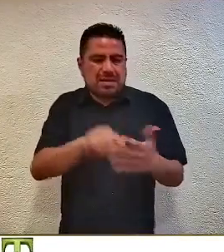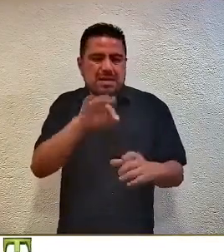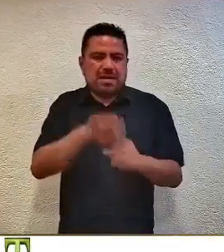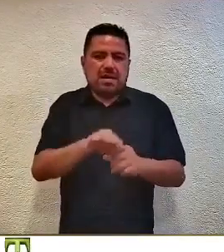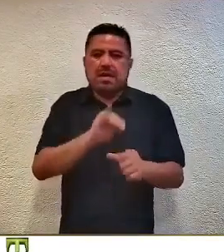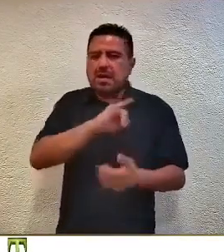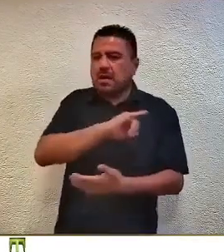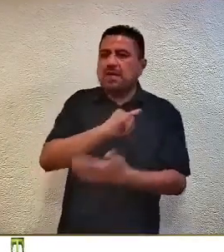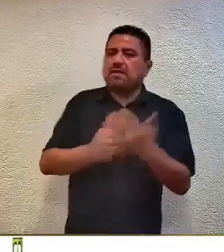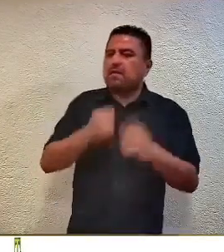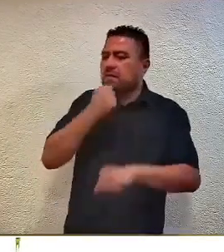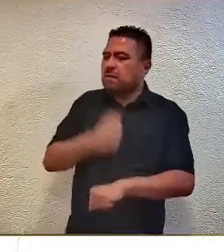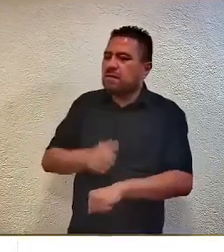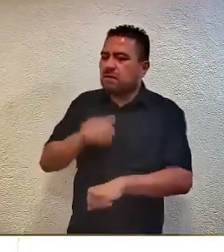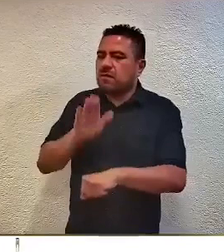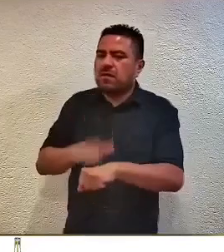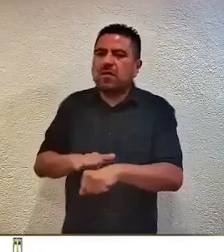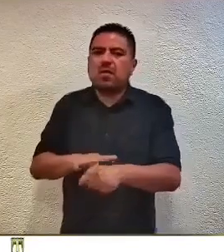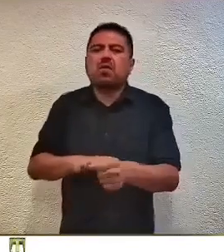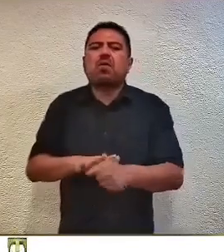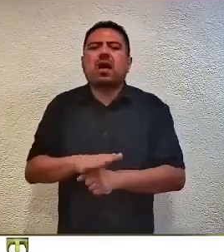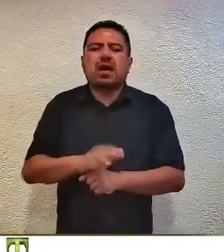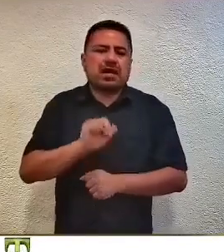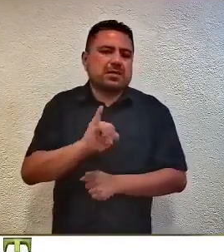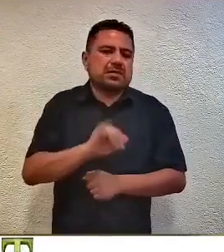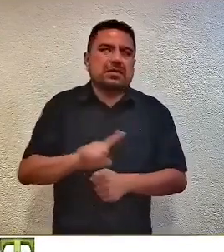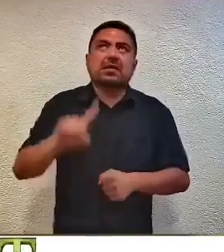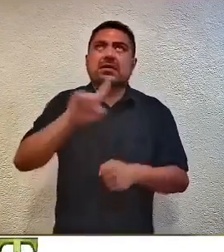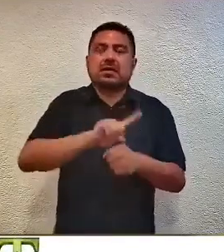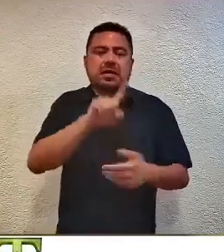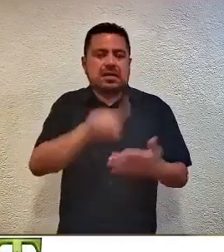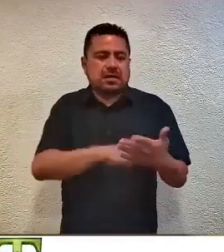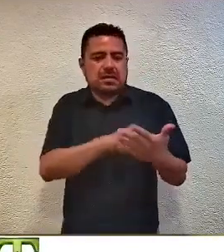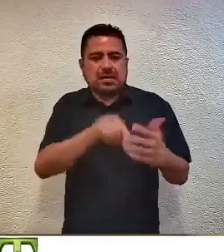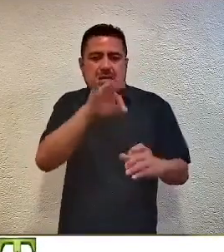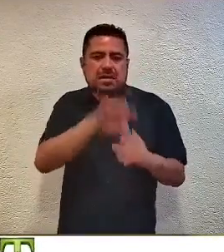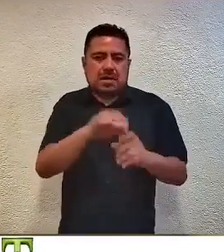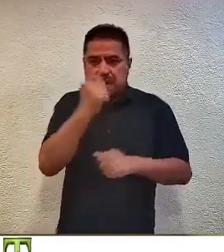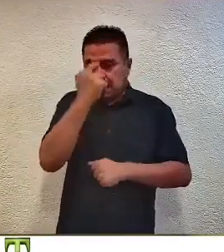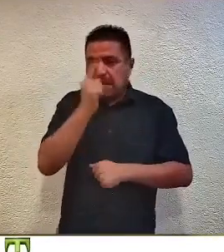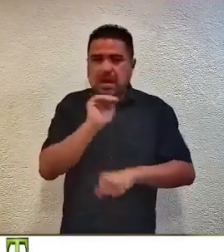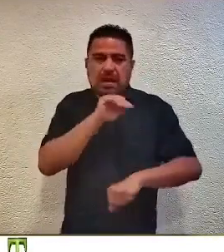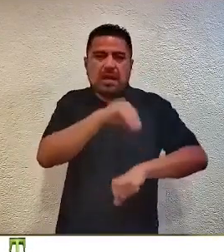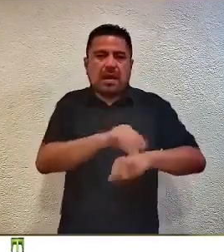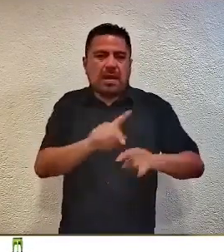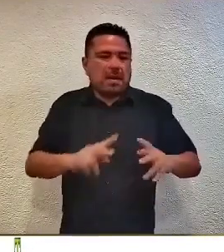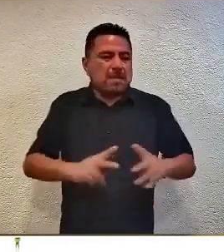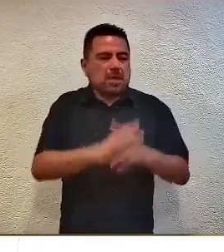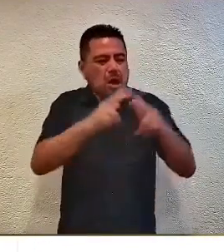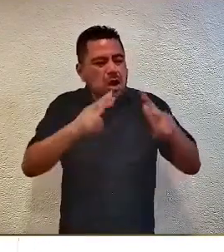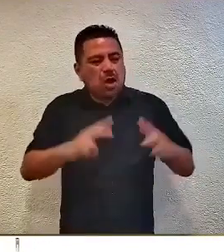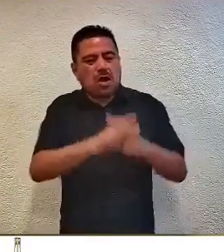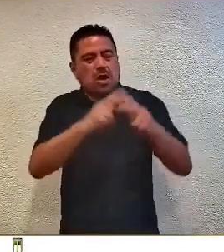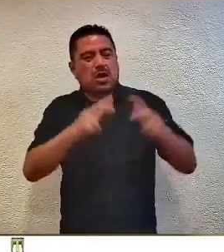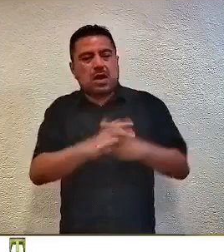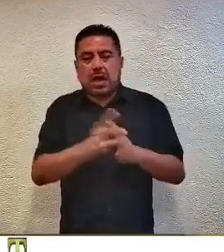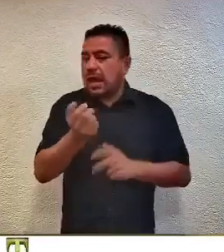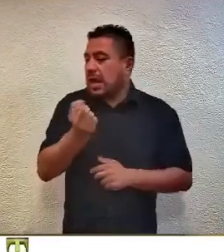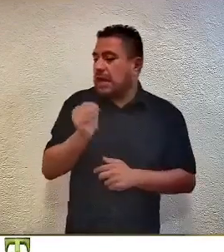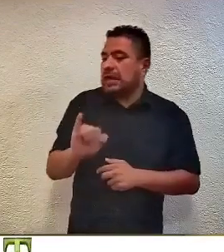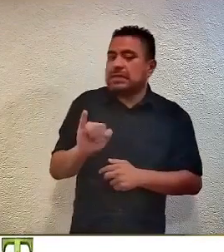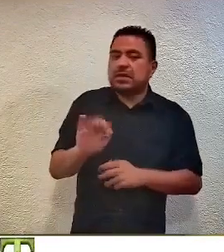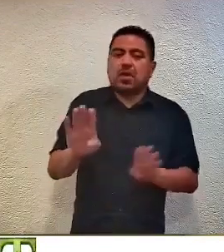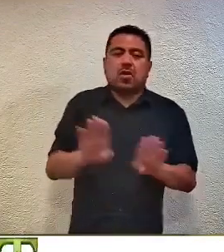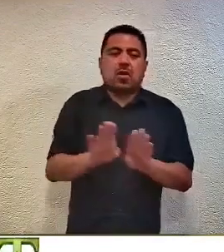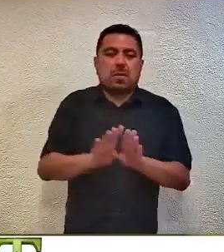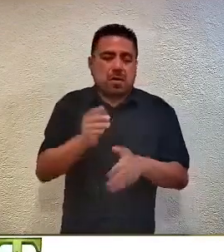que se informe, es decir, si el día de la elección se generaron actos de violencia, si es así, en qué